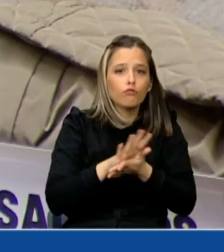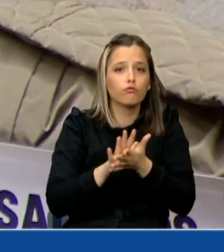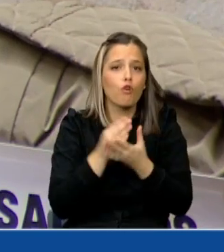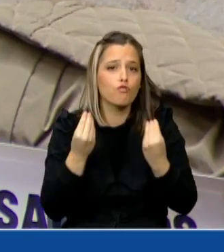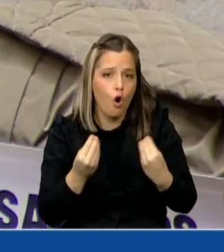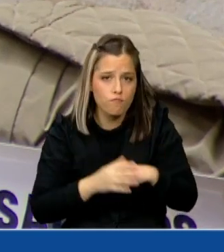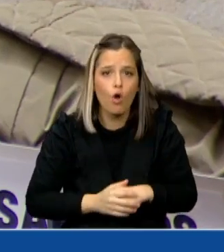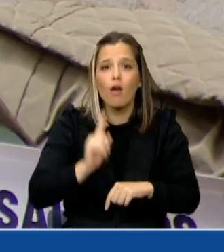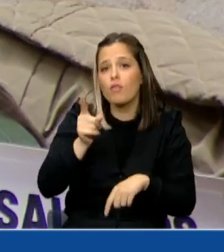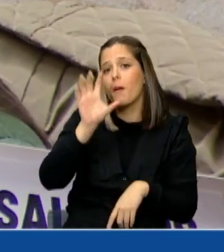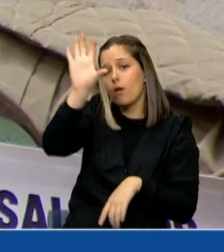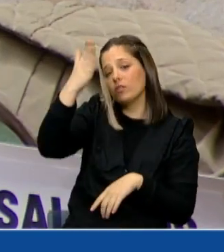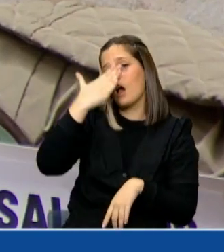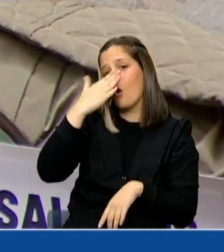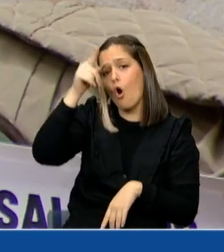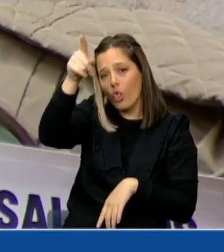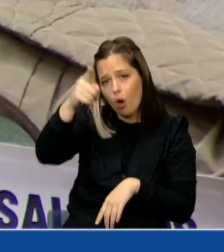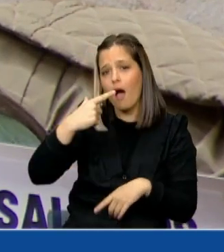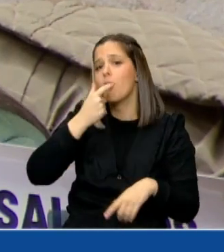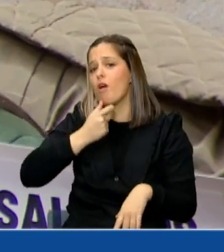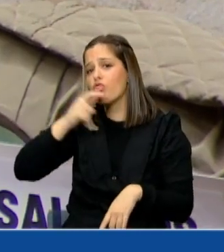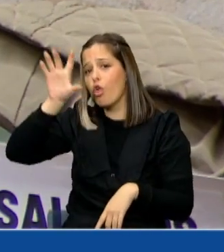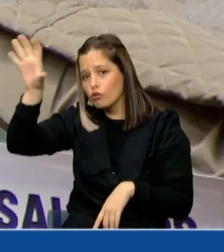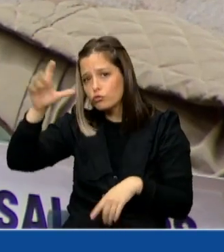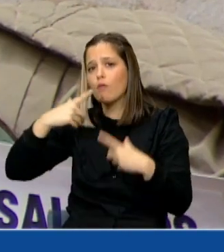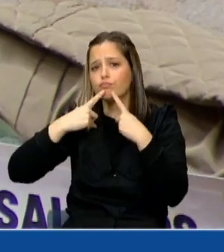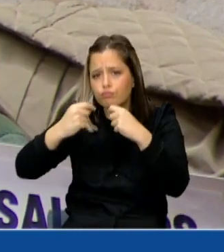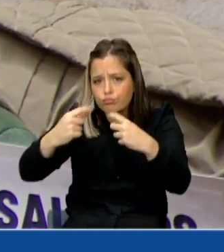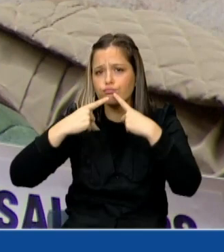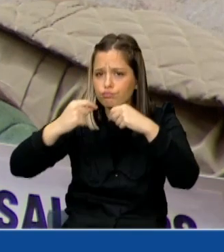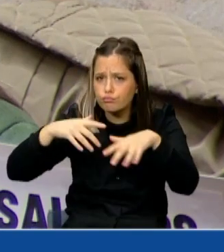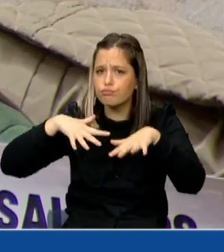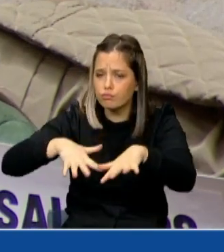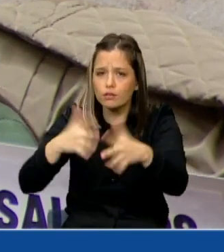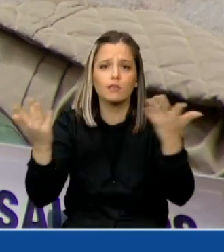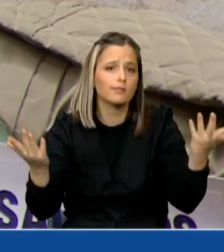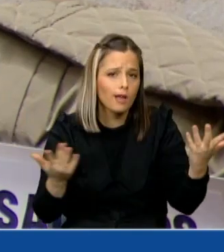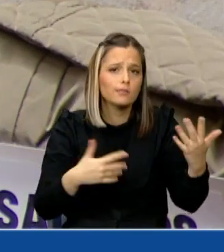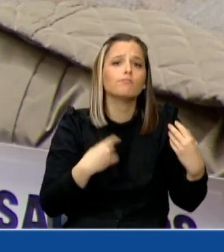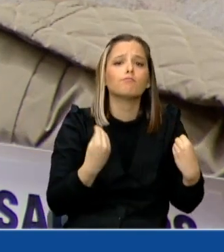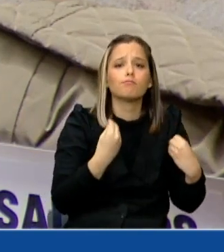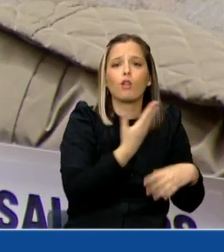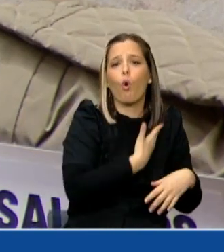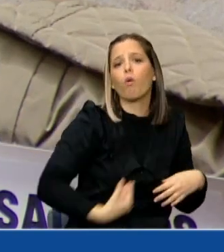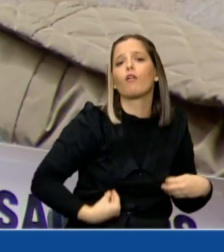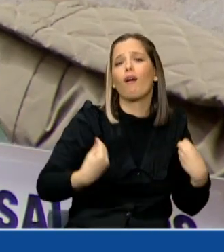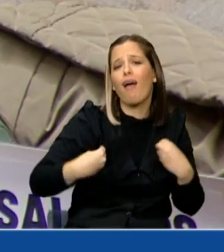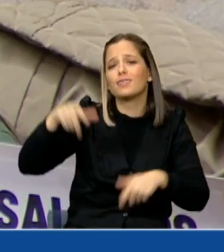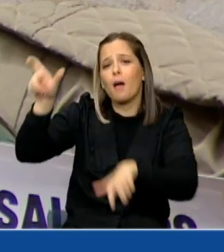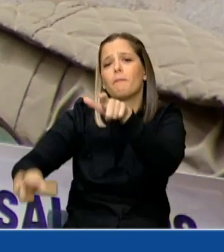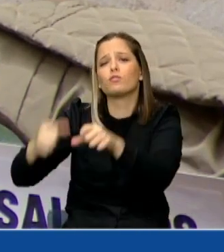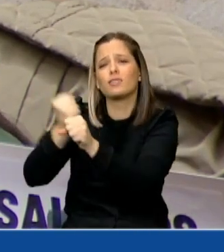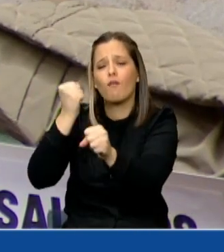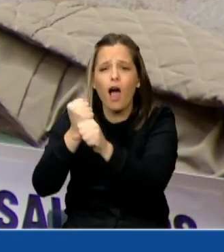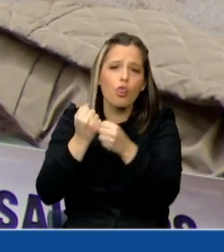de la protesta en Córdoba y en Mendoza. O sea, están buscando reprimir a los trabajadores que luchan por sus reivindicaciones, como